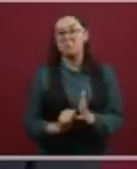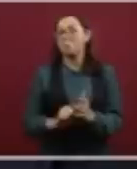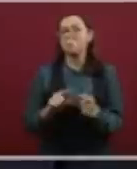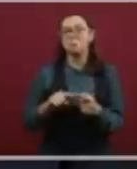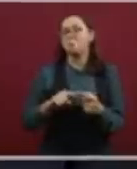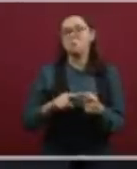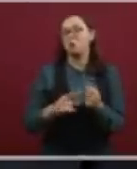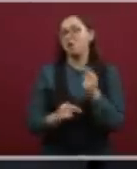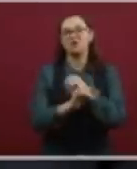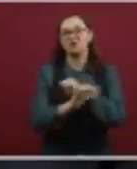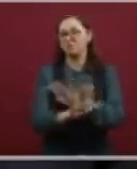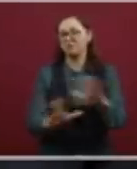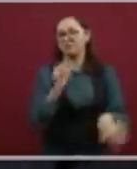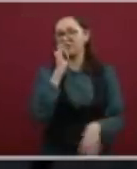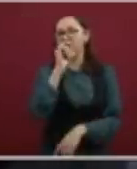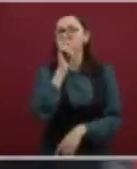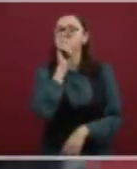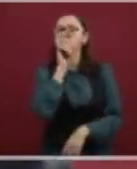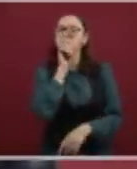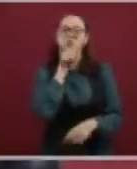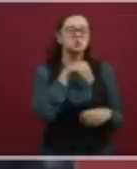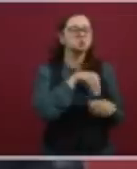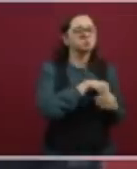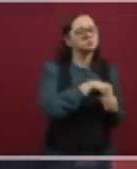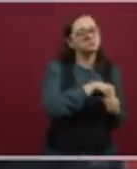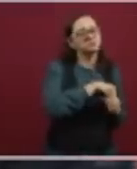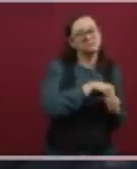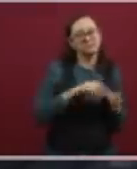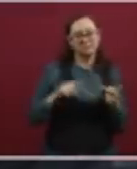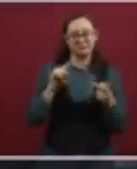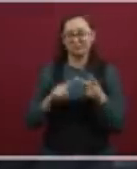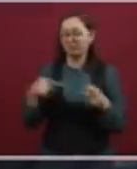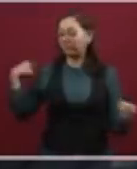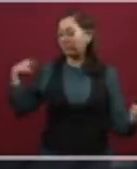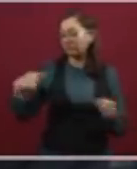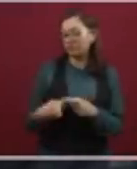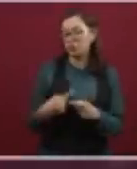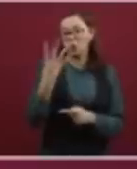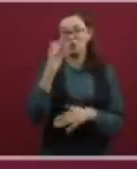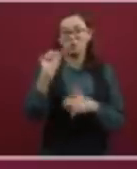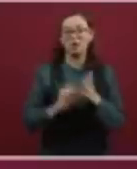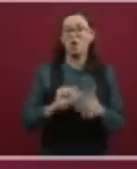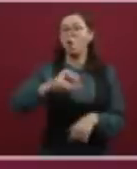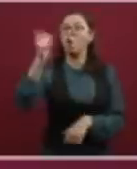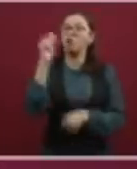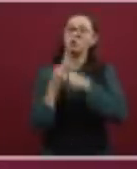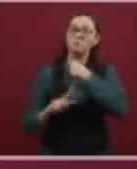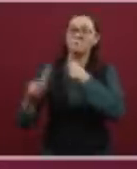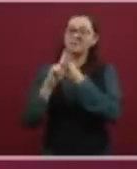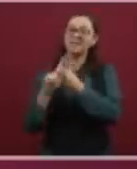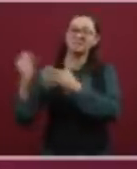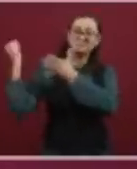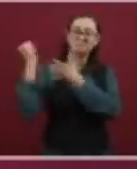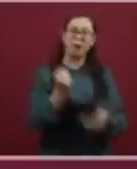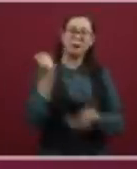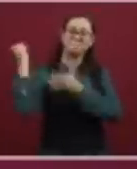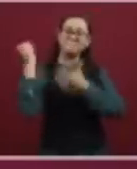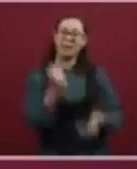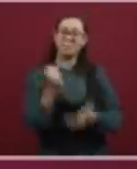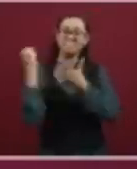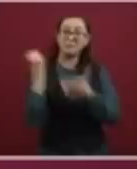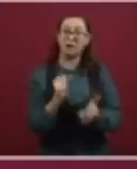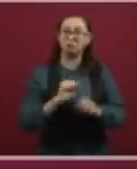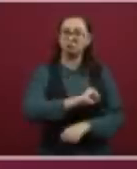sacaron de que en estos 4 meses ha aumentado la inversión extranjera directa en